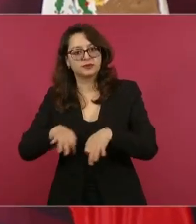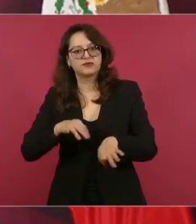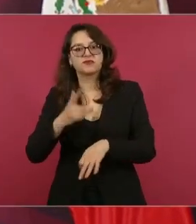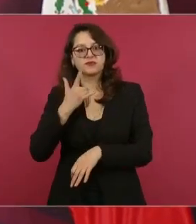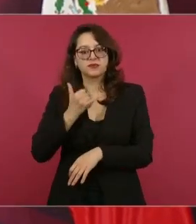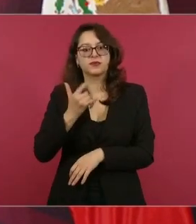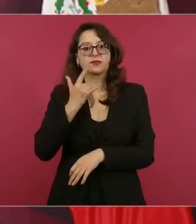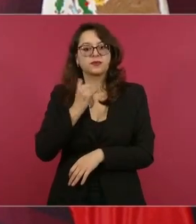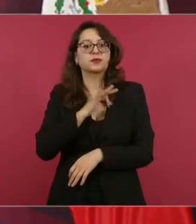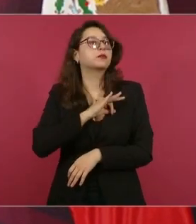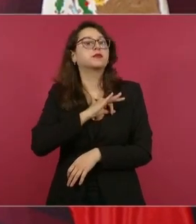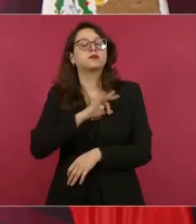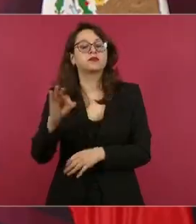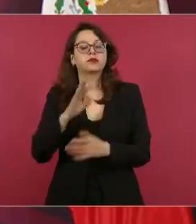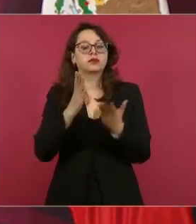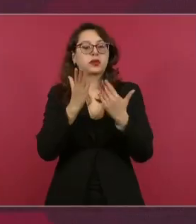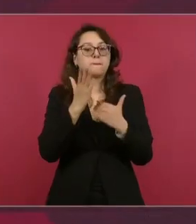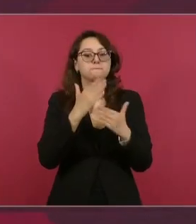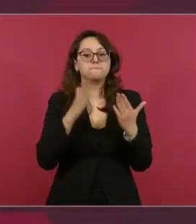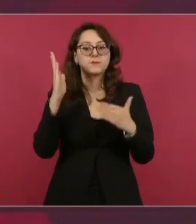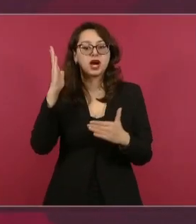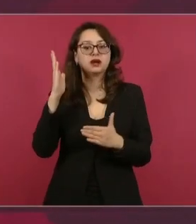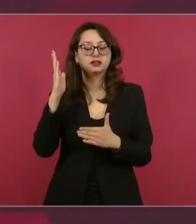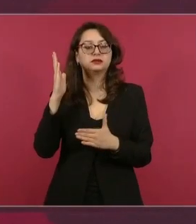han salido adelante.